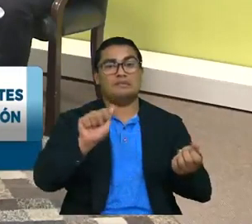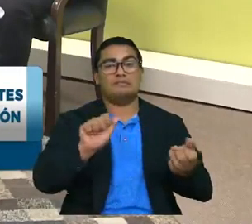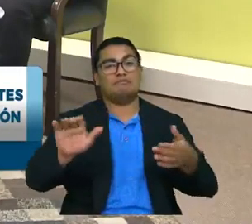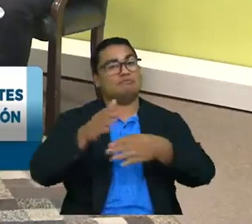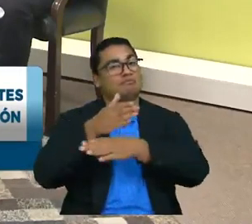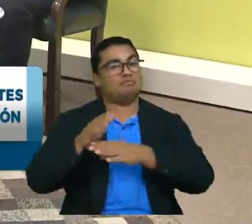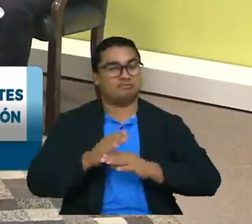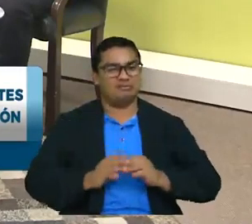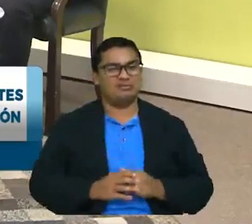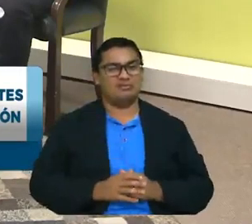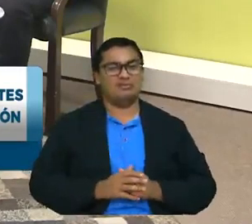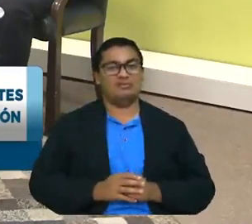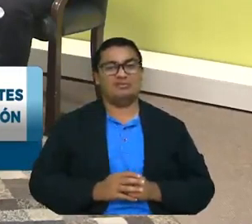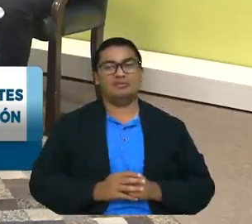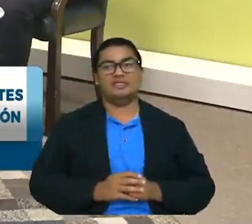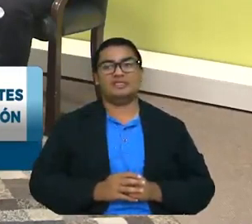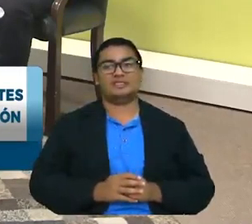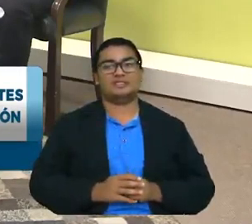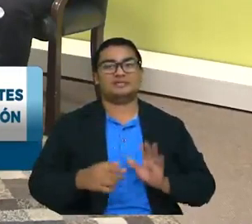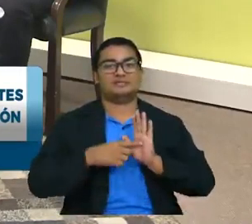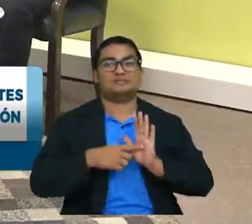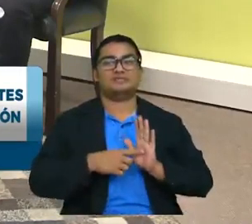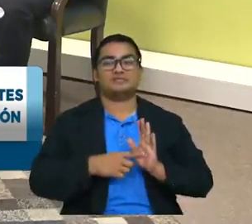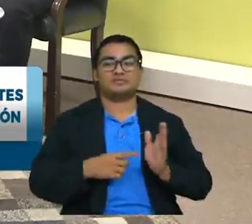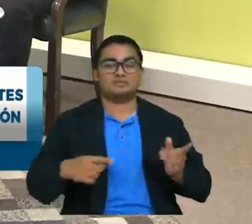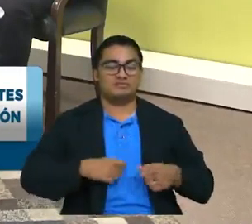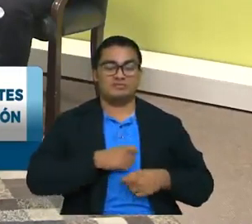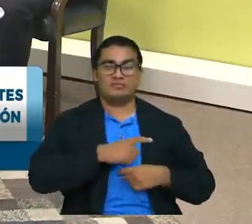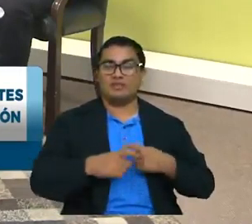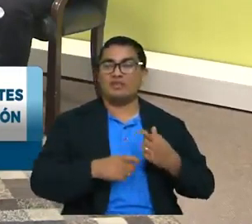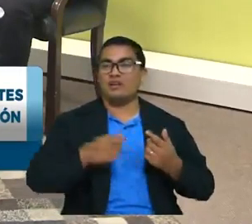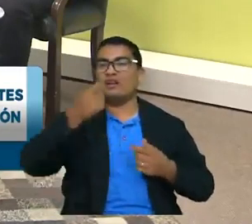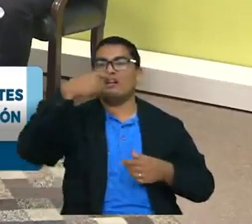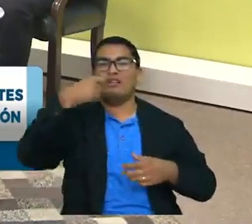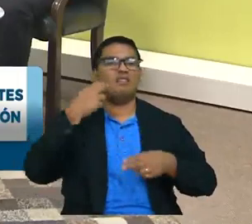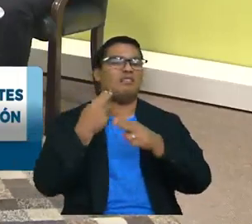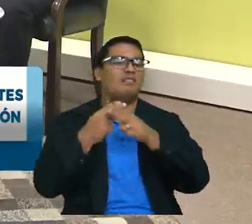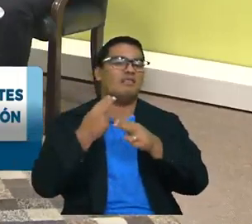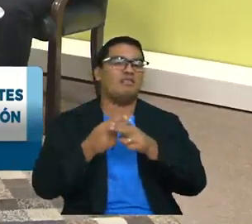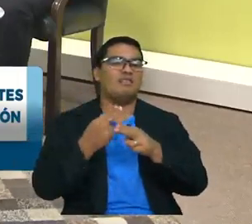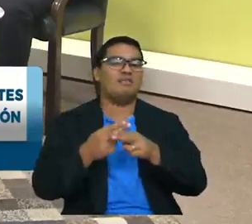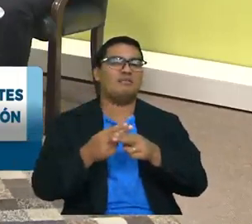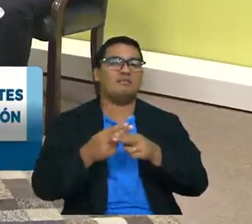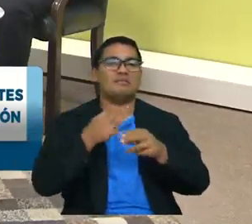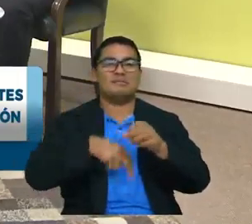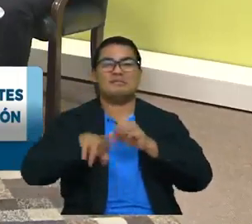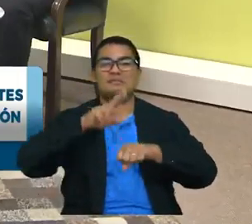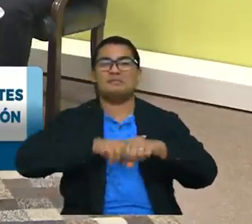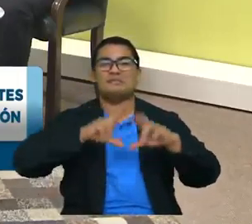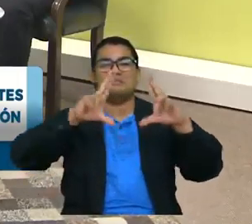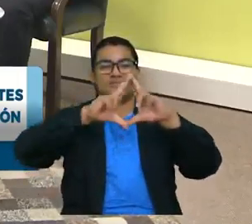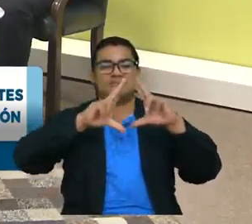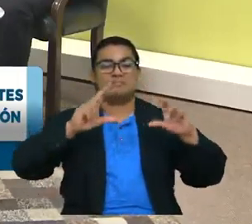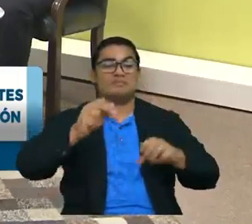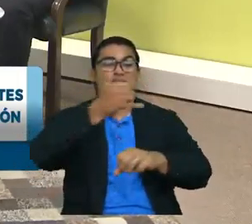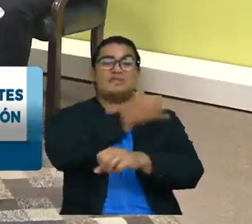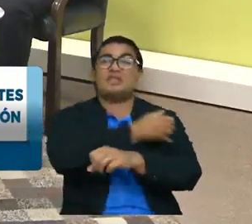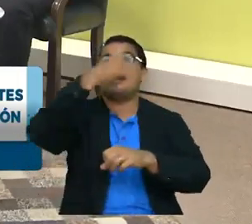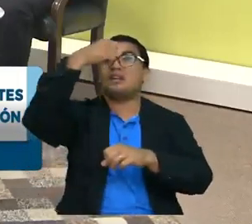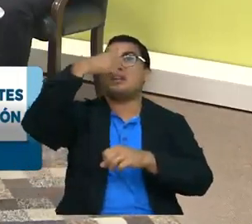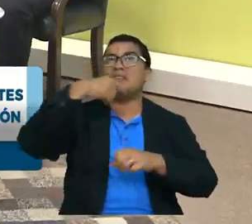vitaminas. En el caso de los desparasitantes, ¿qué tipo de desparasitantes estuvieron utilizando en la Jornada Nacional de Vacunación, que ya